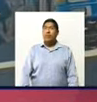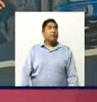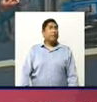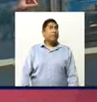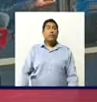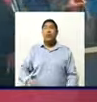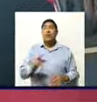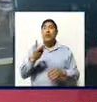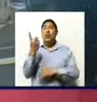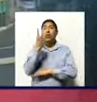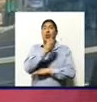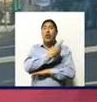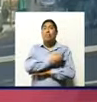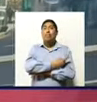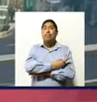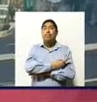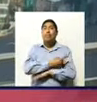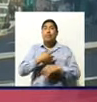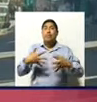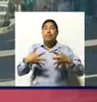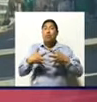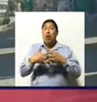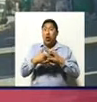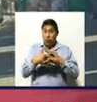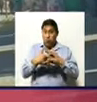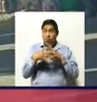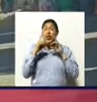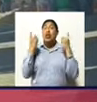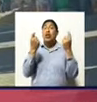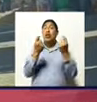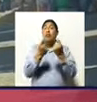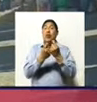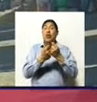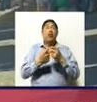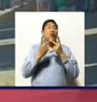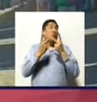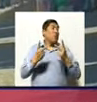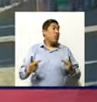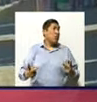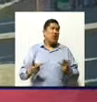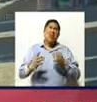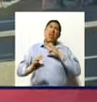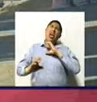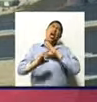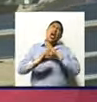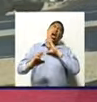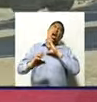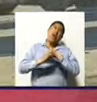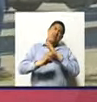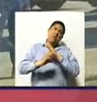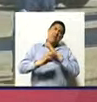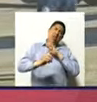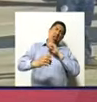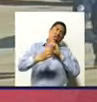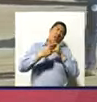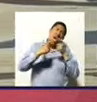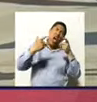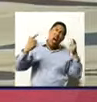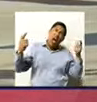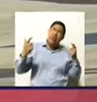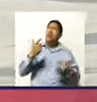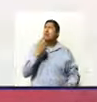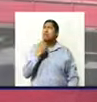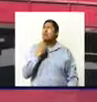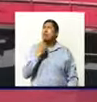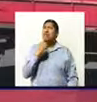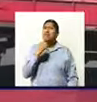Se cumple el segundo día de bloqueo en lo que significa justamente el departamento de Potosí. Varios camiones y trailers, si no exagero, por lo menos son